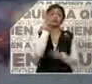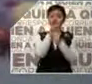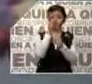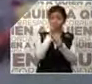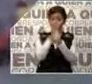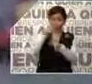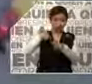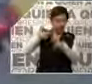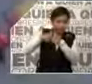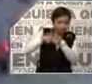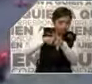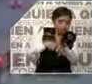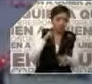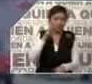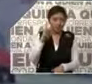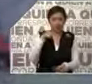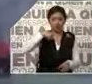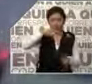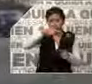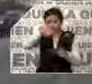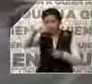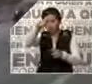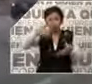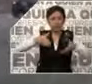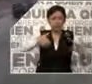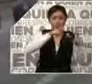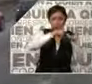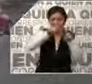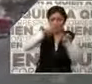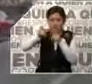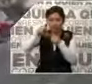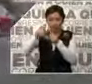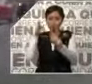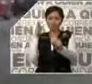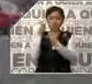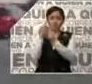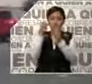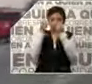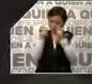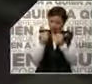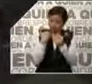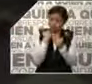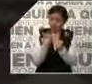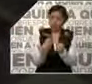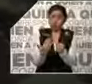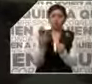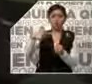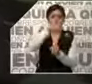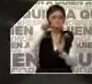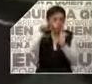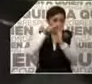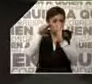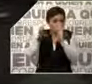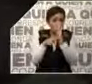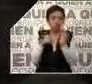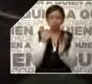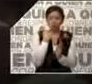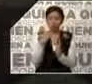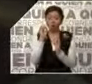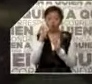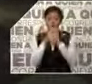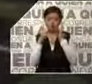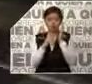nosotros en este viaje. Recorramos todos los caminos necesarios para llegar a un destino seguro, en donde, más allá de las normas y reglamentos,